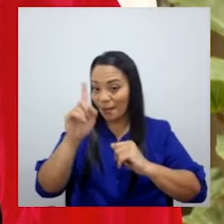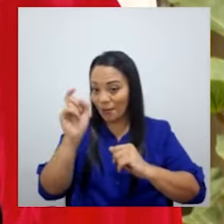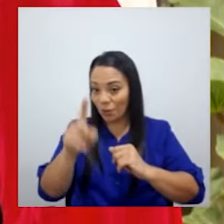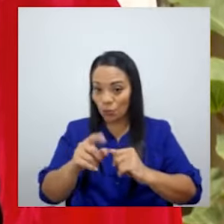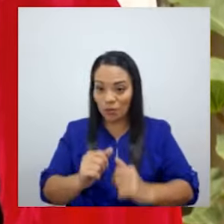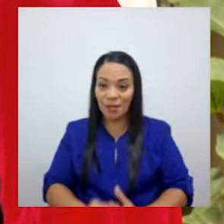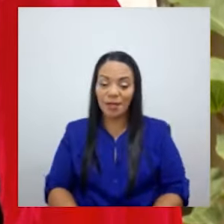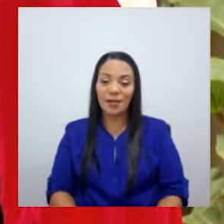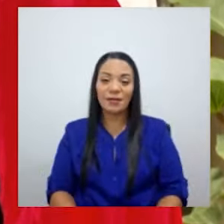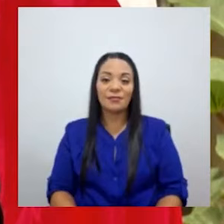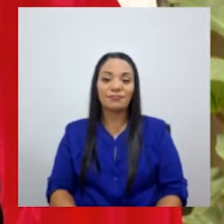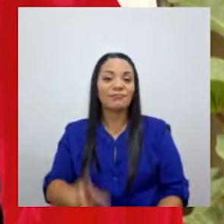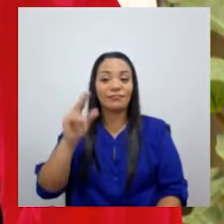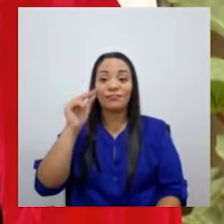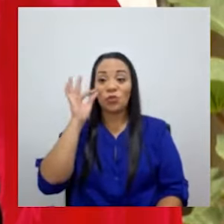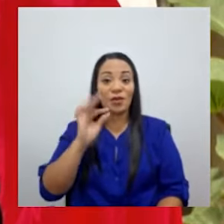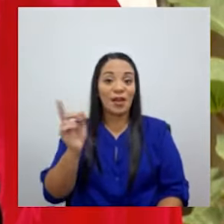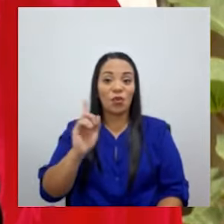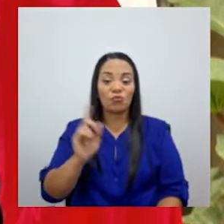No creo.